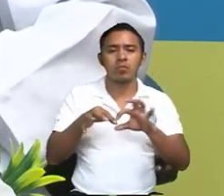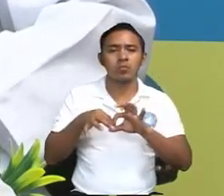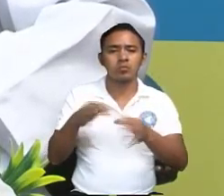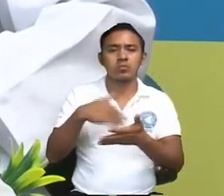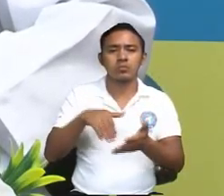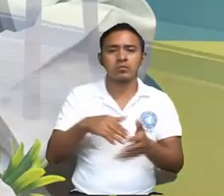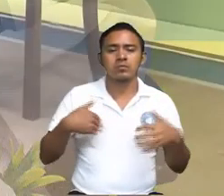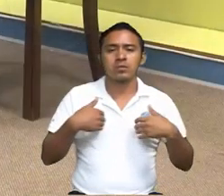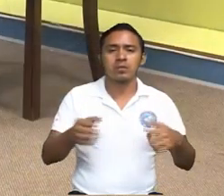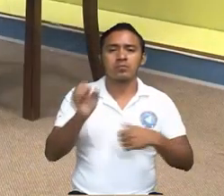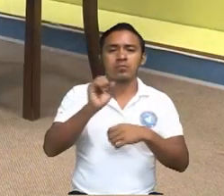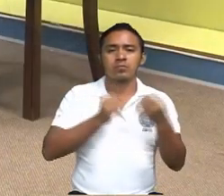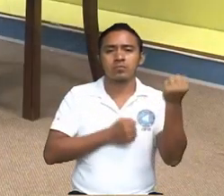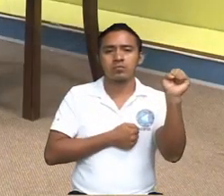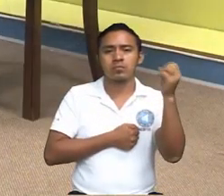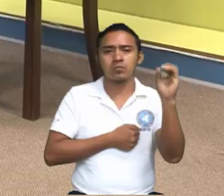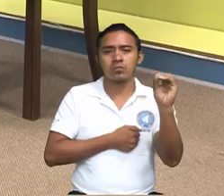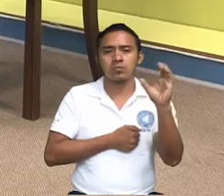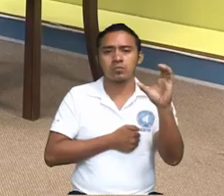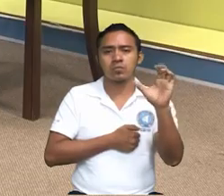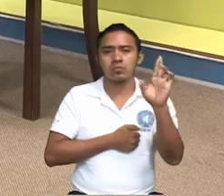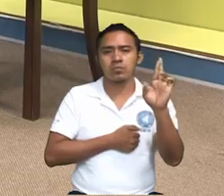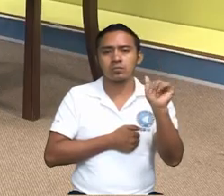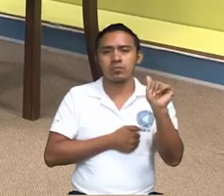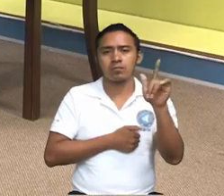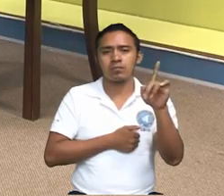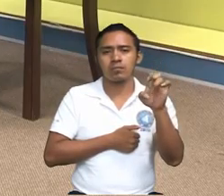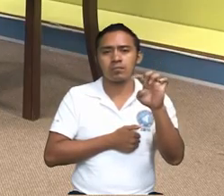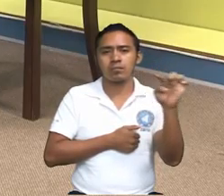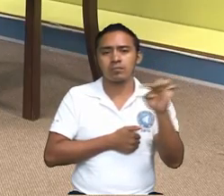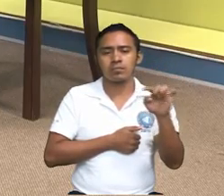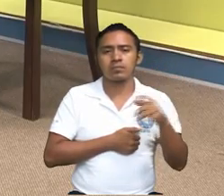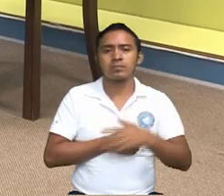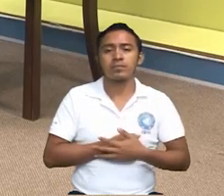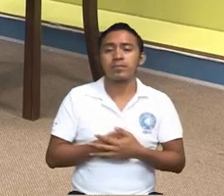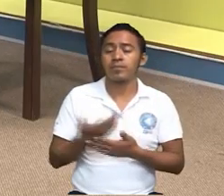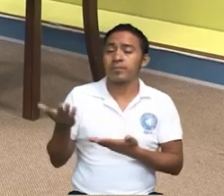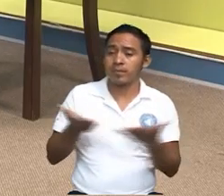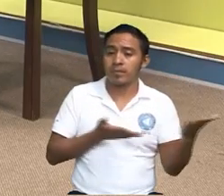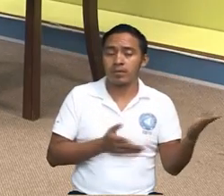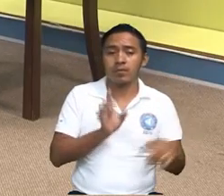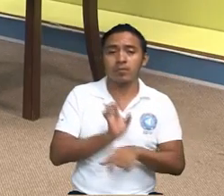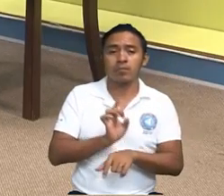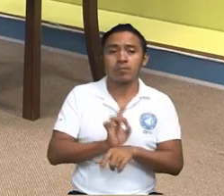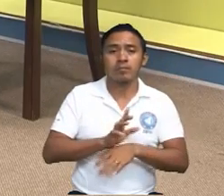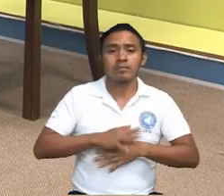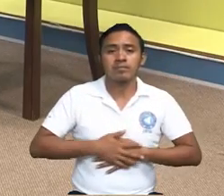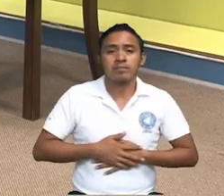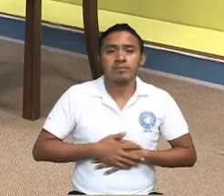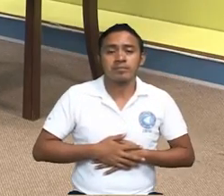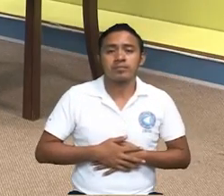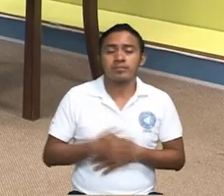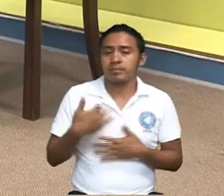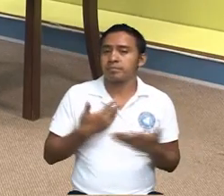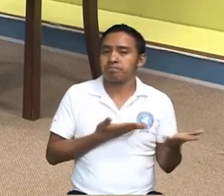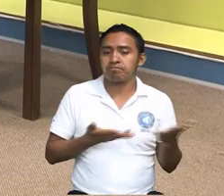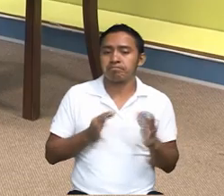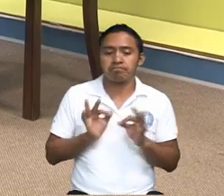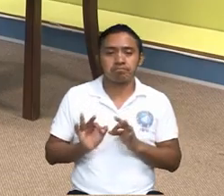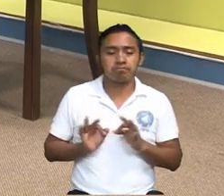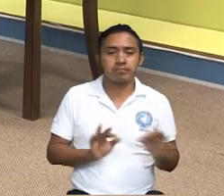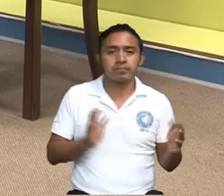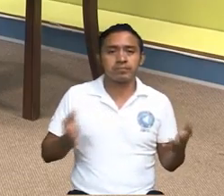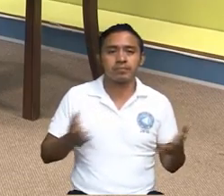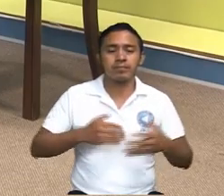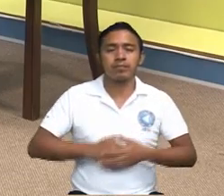ubicado en el distrito número 2 de Managua. Bienvenido, doctor. Mucho gracias, gusto, es un placer. Gracias por la invitación. Bueno, es importante